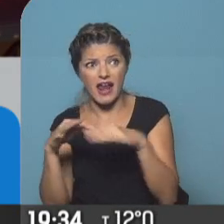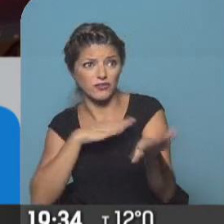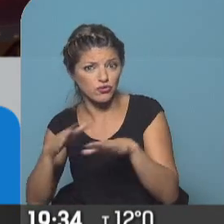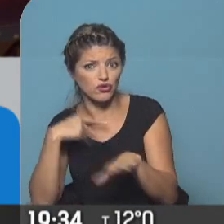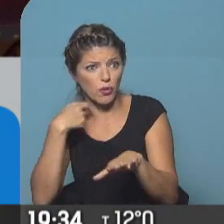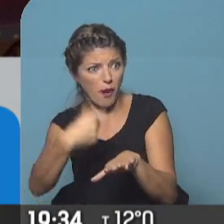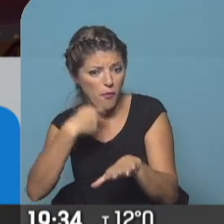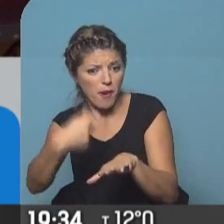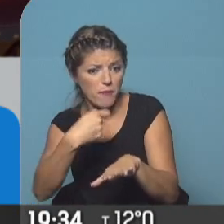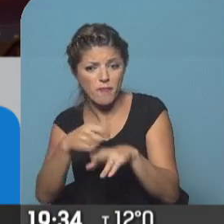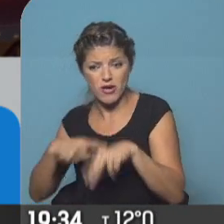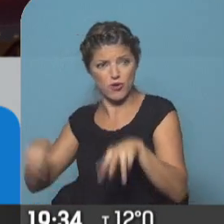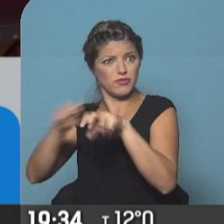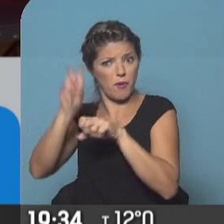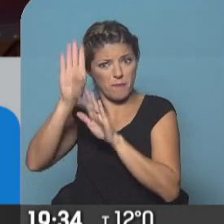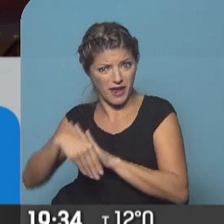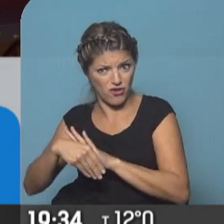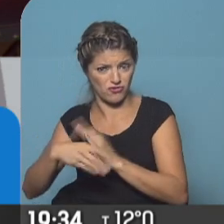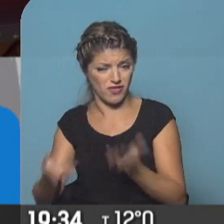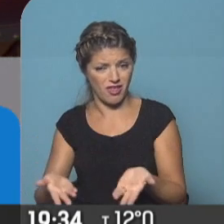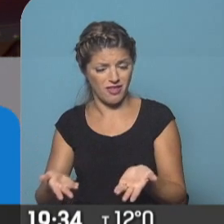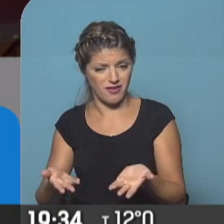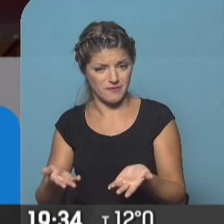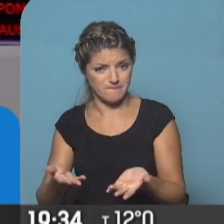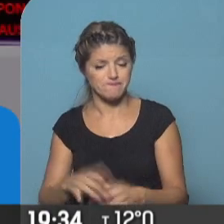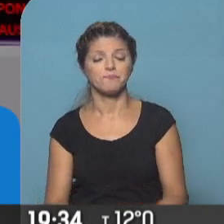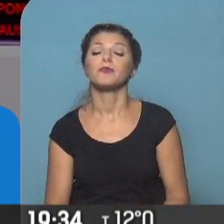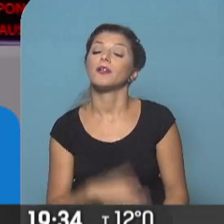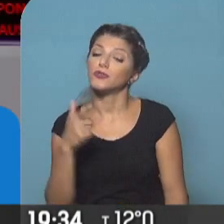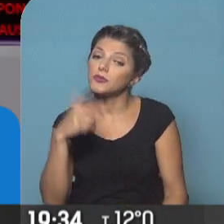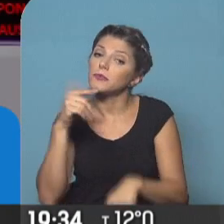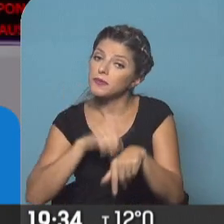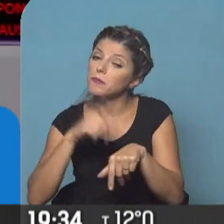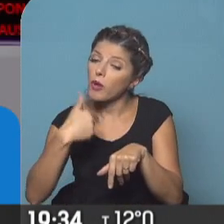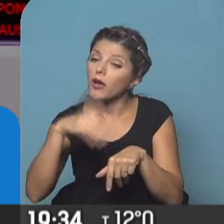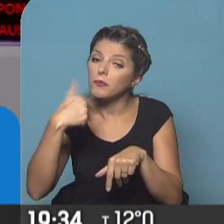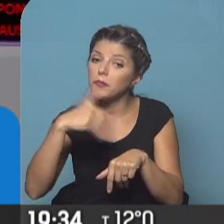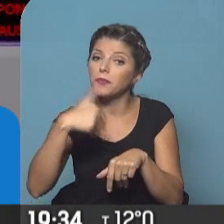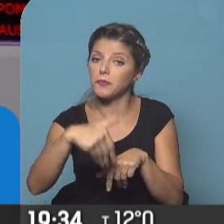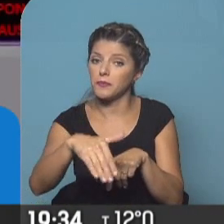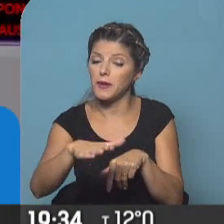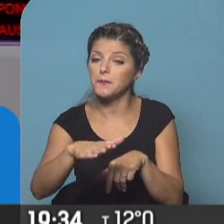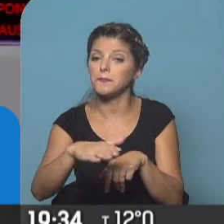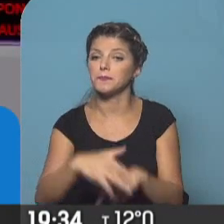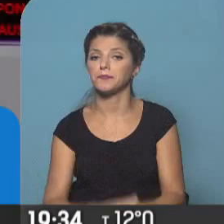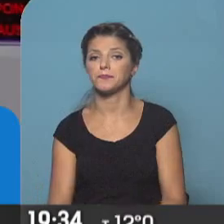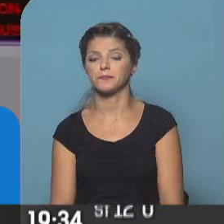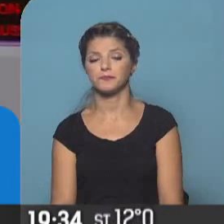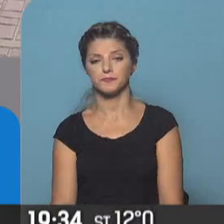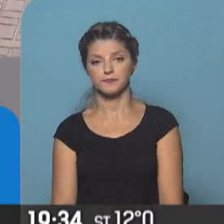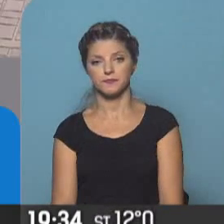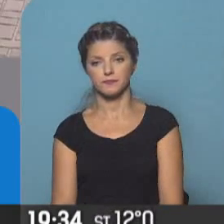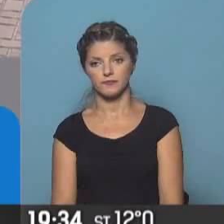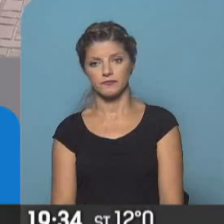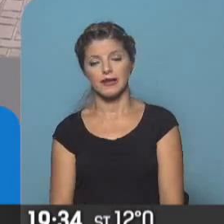es tirada por un banco, eso no va a pasar. Entonces, vienen épocas realmente de